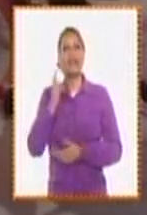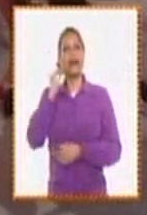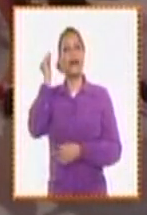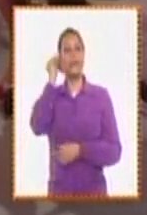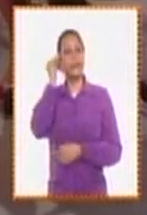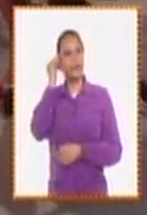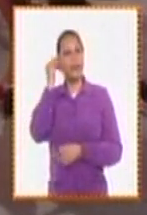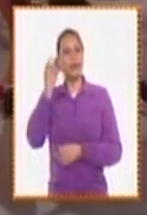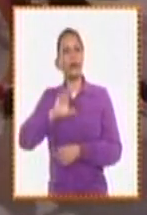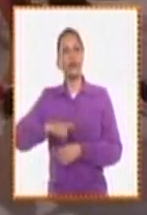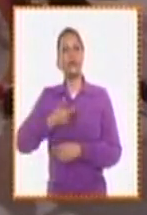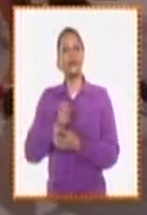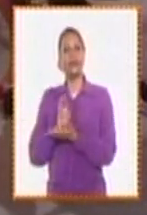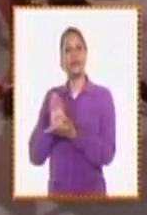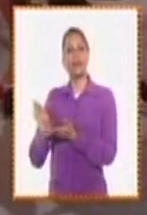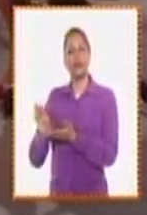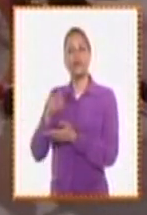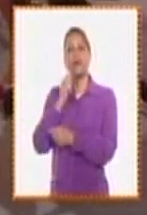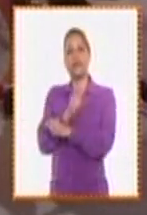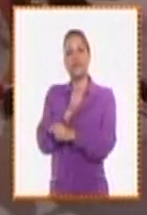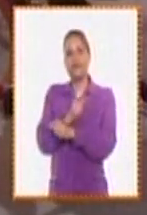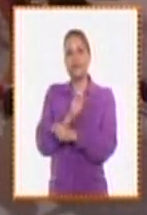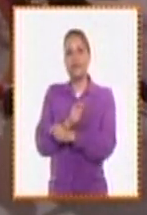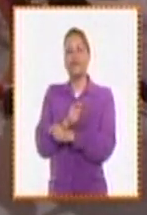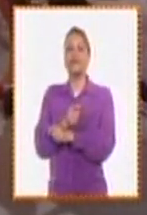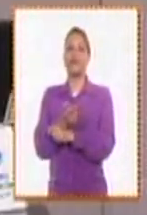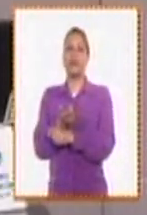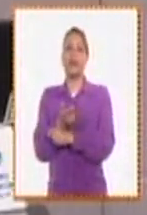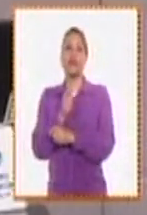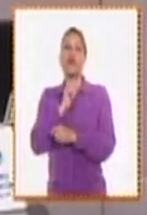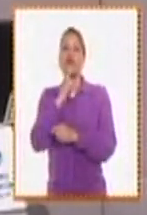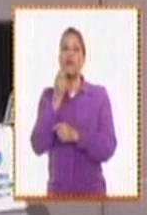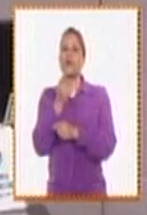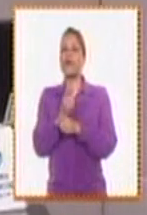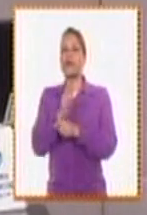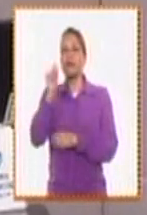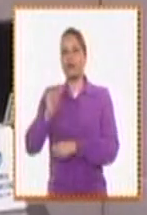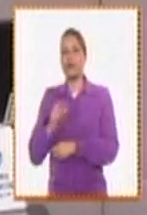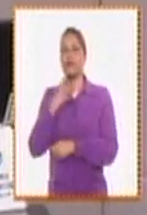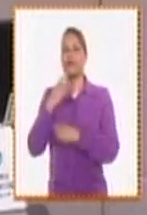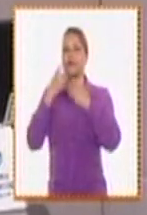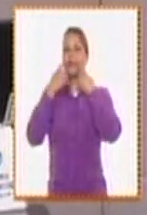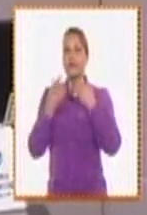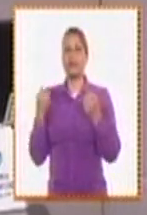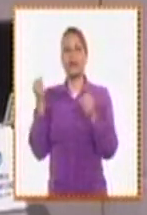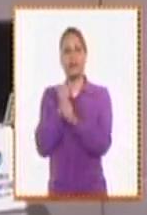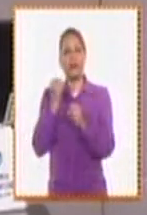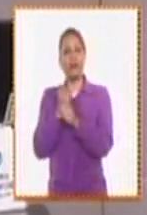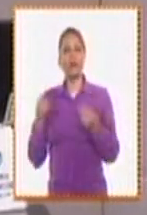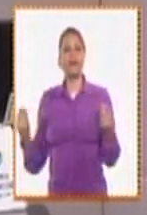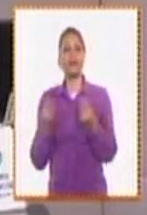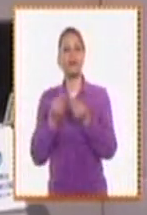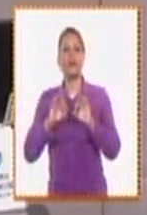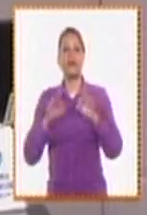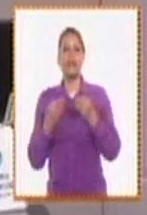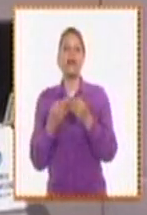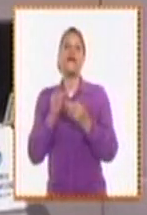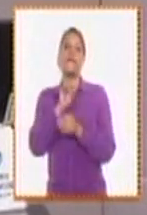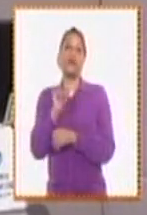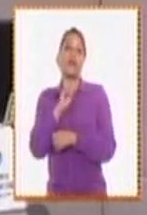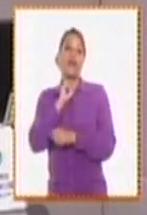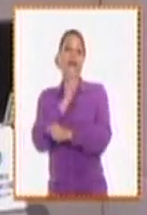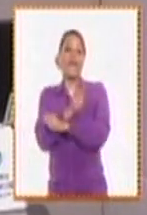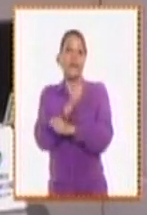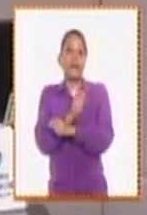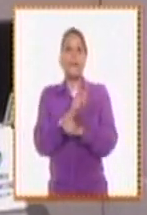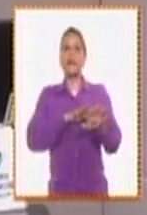esa cultura de rechazo y al mismo tiempo la percepción de riesgo. Es imprescindible el trabajo integrado con la familia, pero el maestro preparando a esa familia. Y por